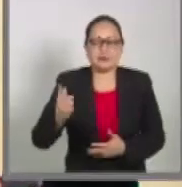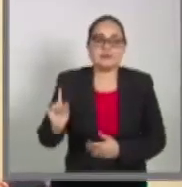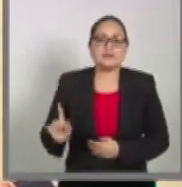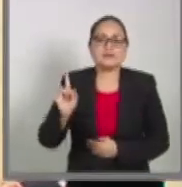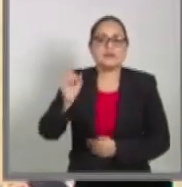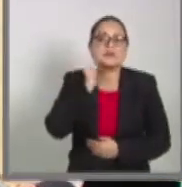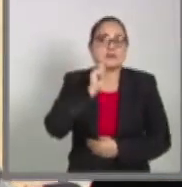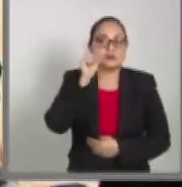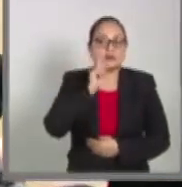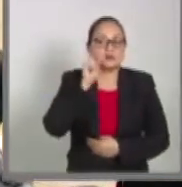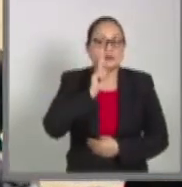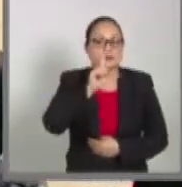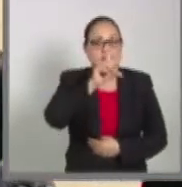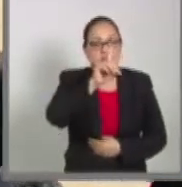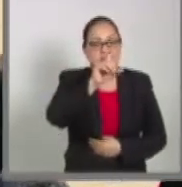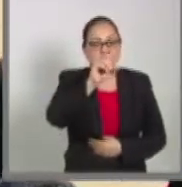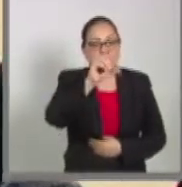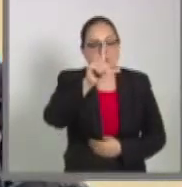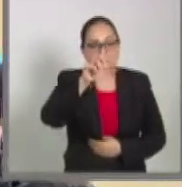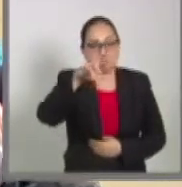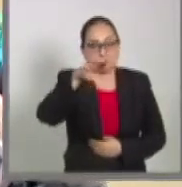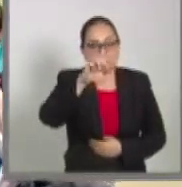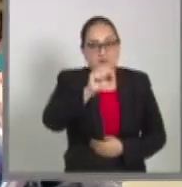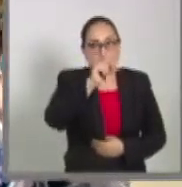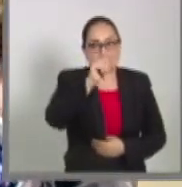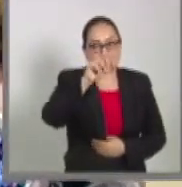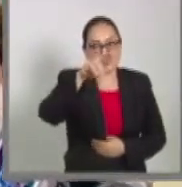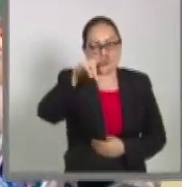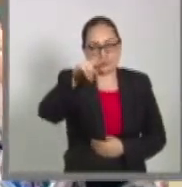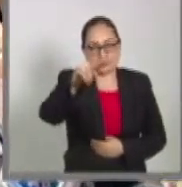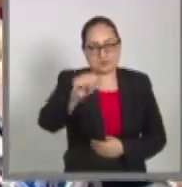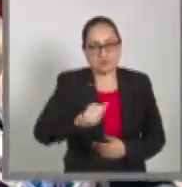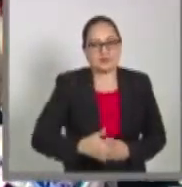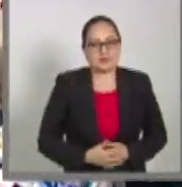tribuna la senadora Dolores Padierna Luna, del Partido del Trabajo.